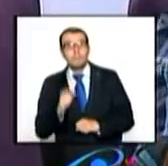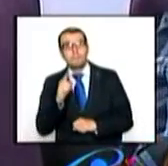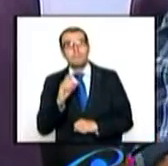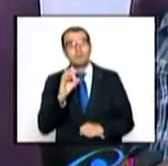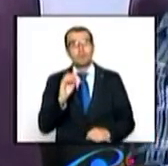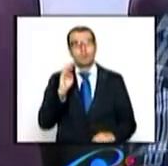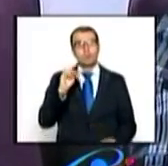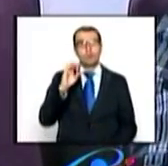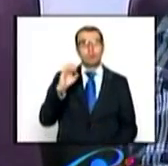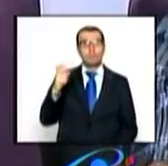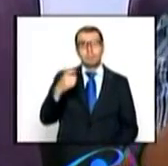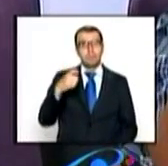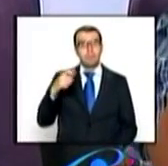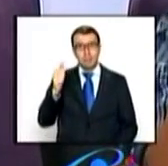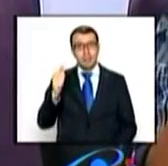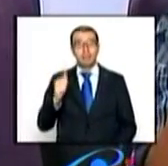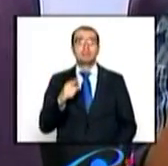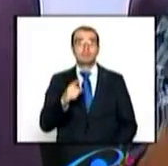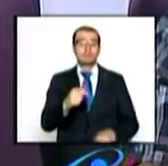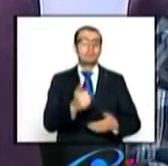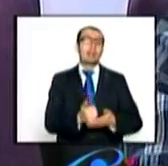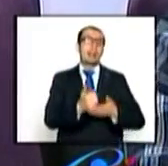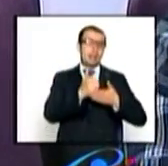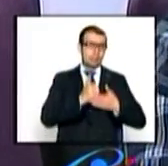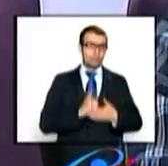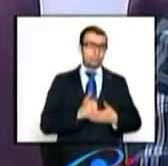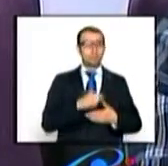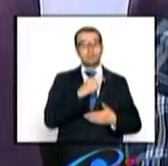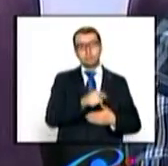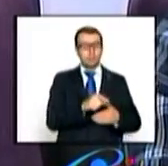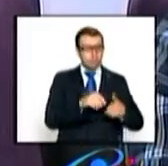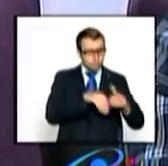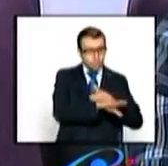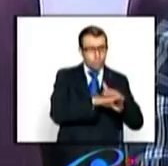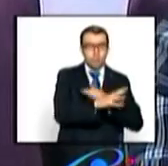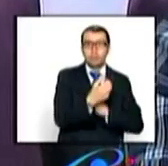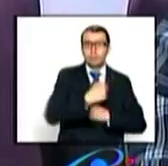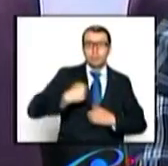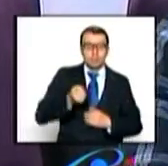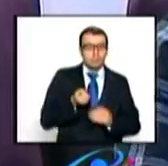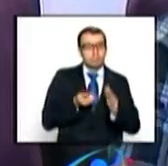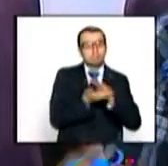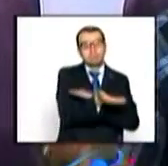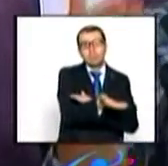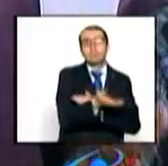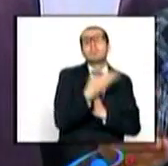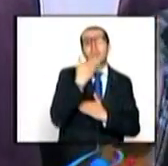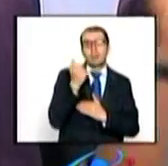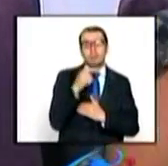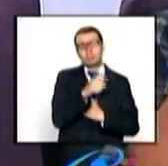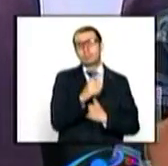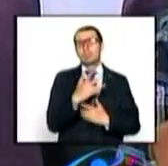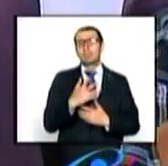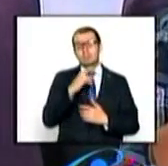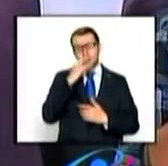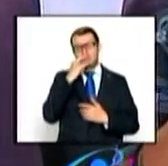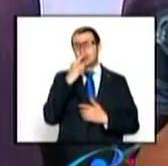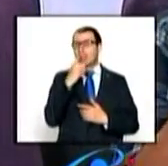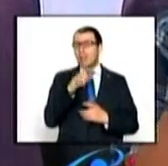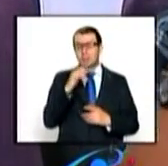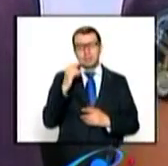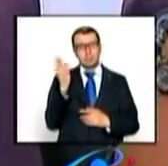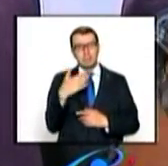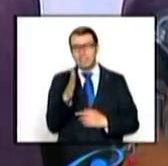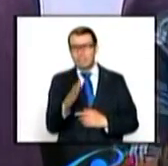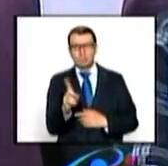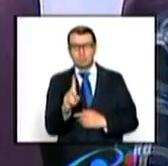manténgalo refrigerado. Eso le va a servir para que no le dé un sabor tan fuerte a pescado en ciertas ocasiones. Y otra cosa que quiero recomendarles es de